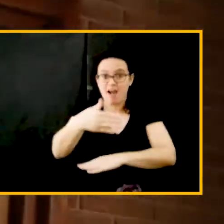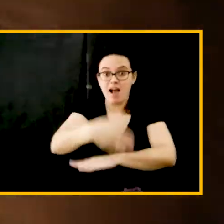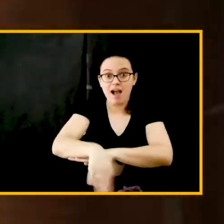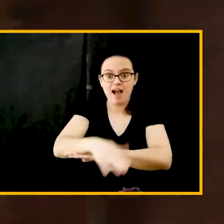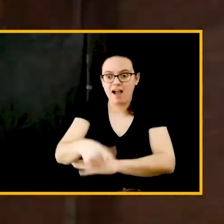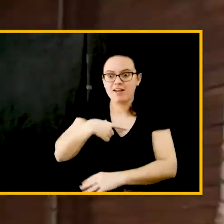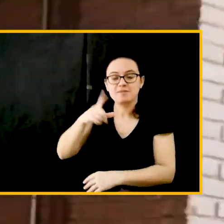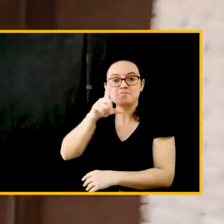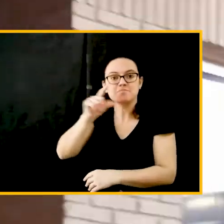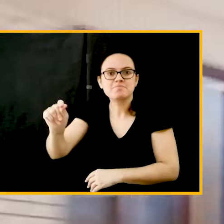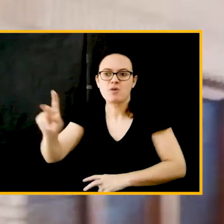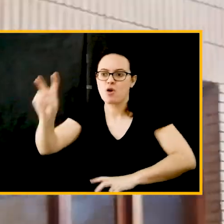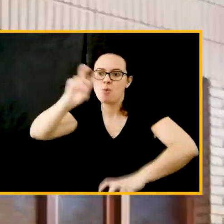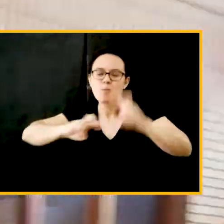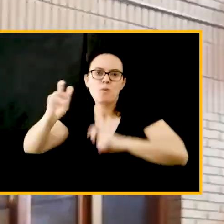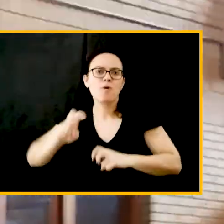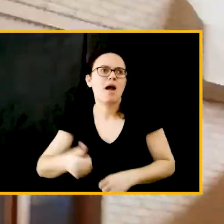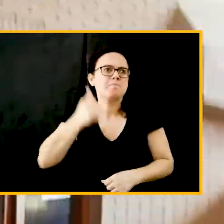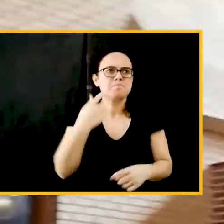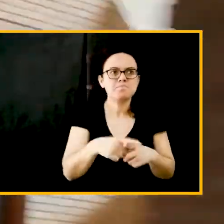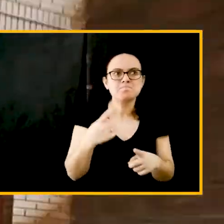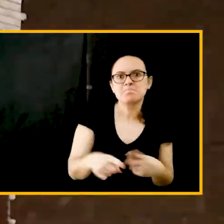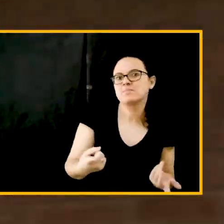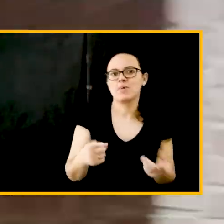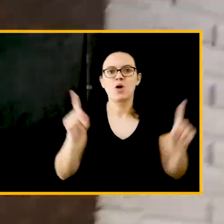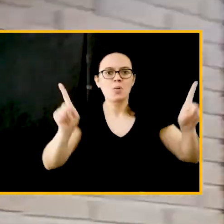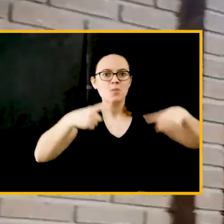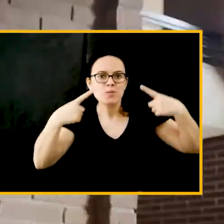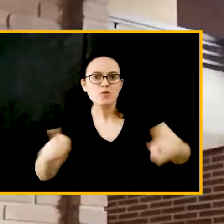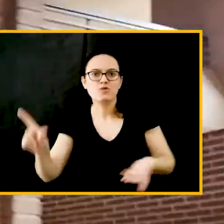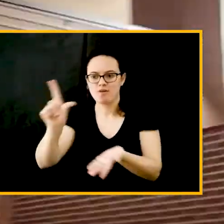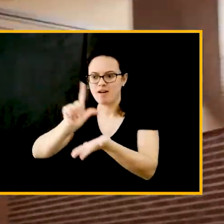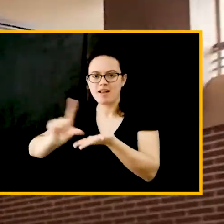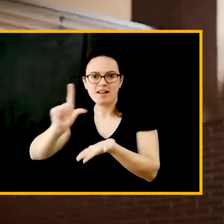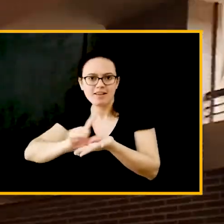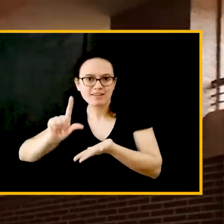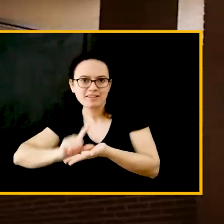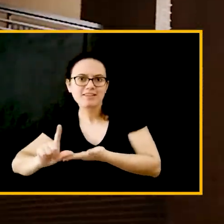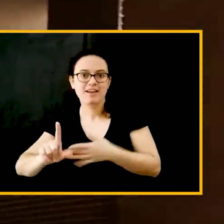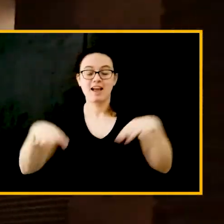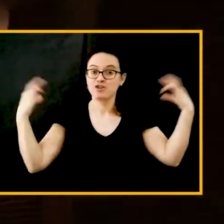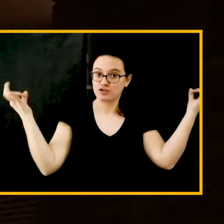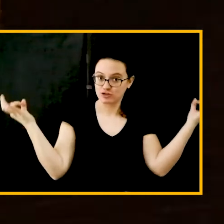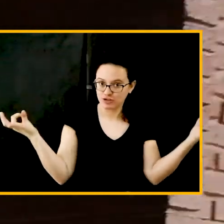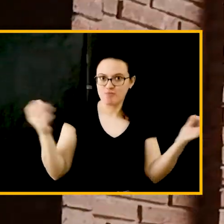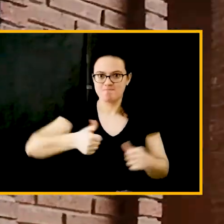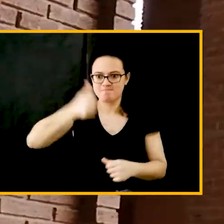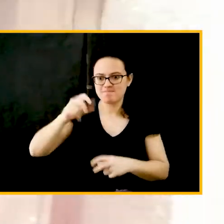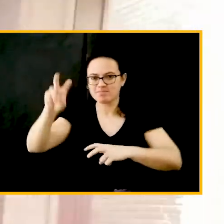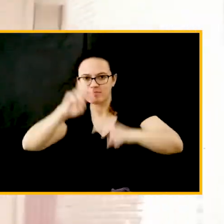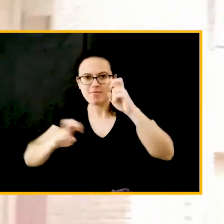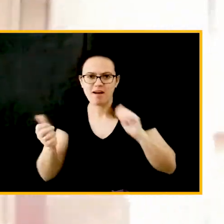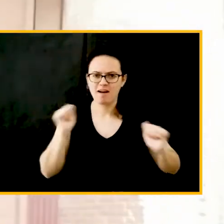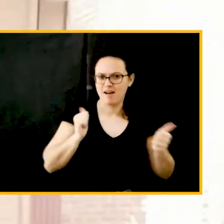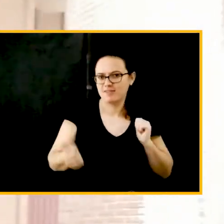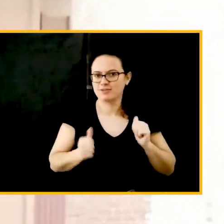buscar más música, más literatura, más yoga, más aventuras.